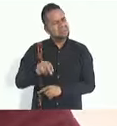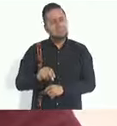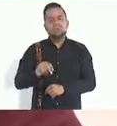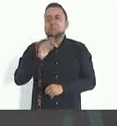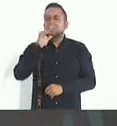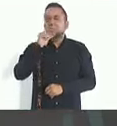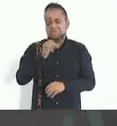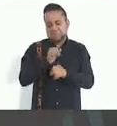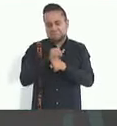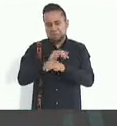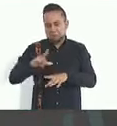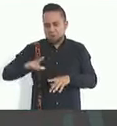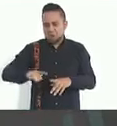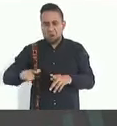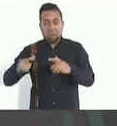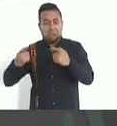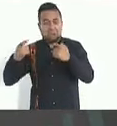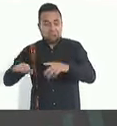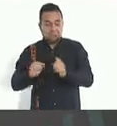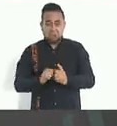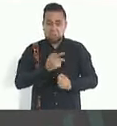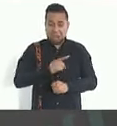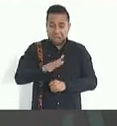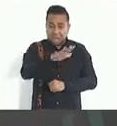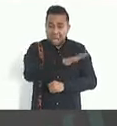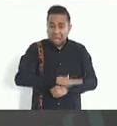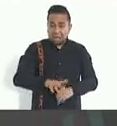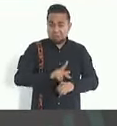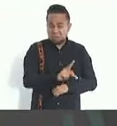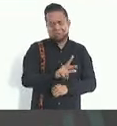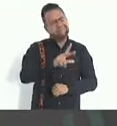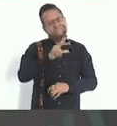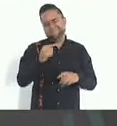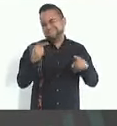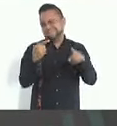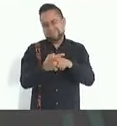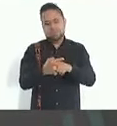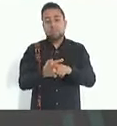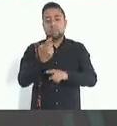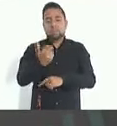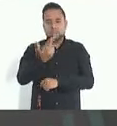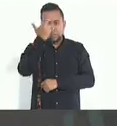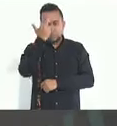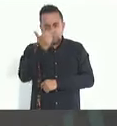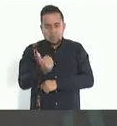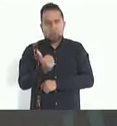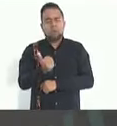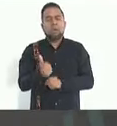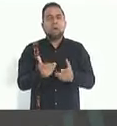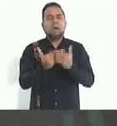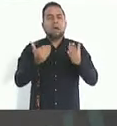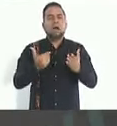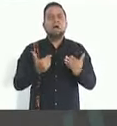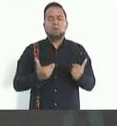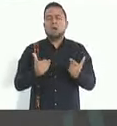rico con pueblo pobre. Entonces, por eso es que salimos